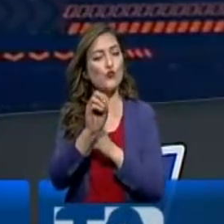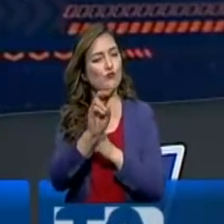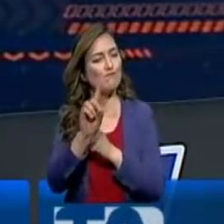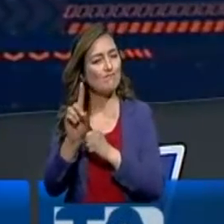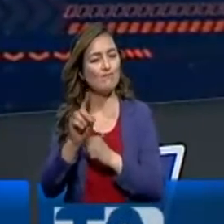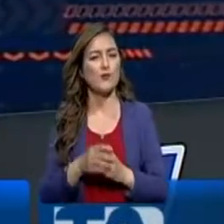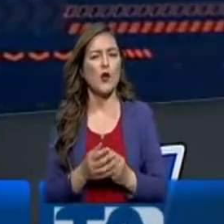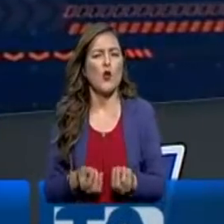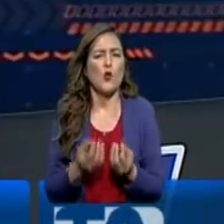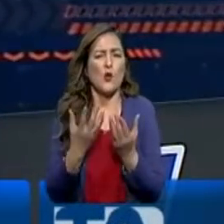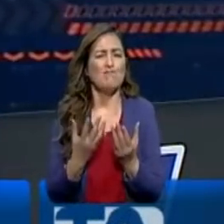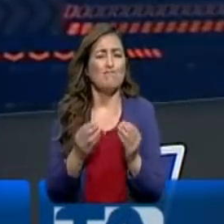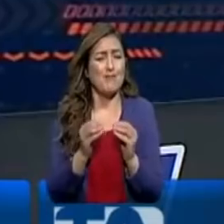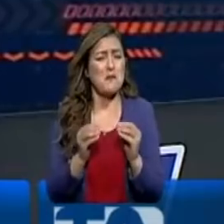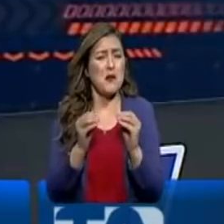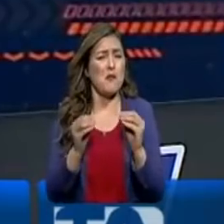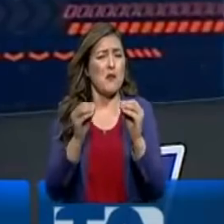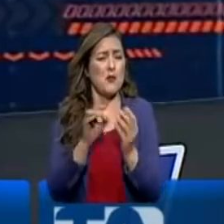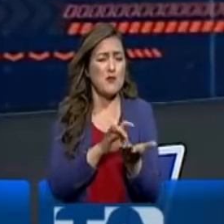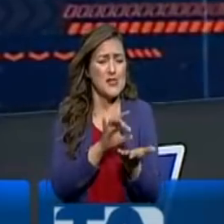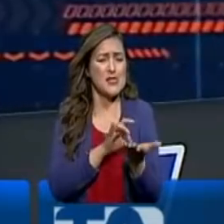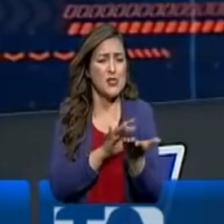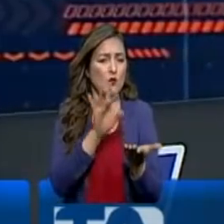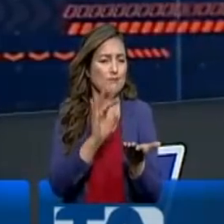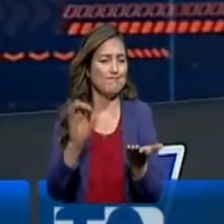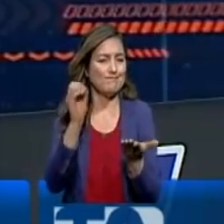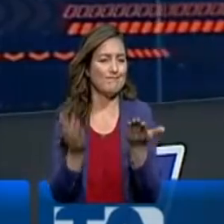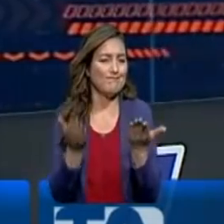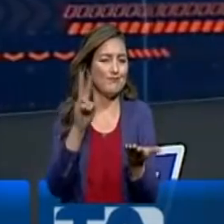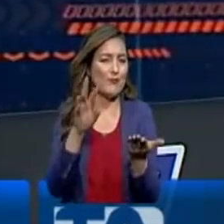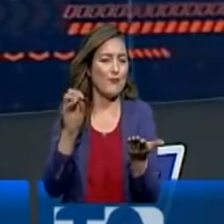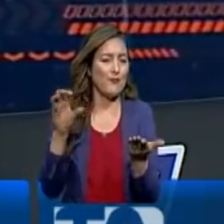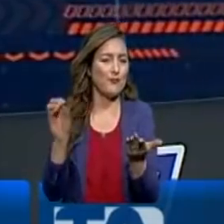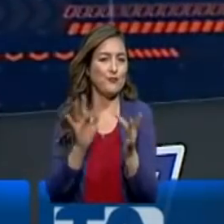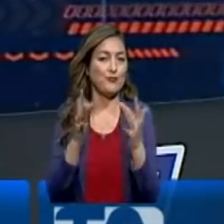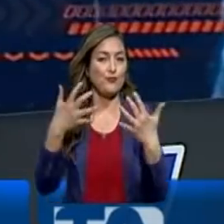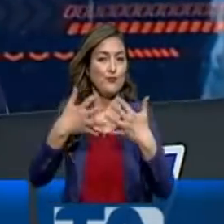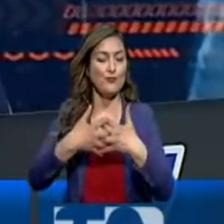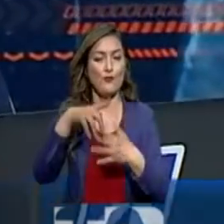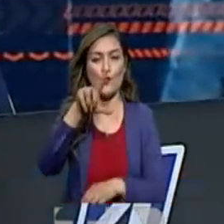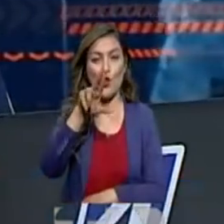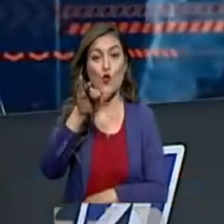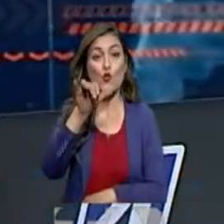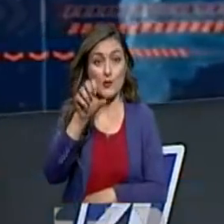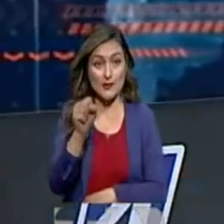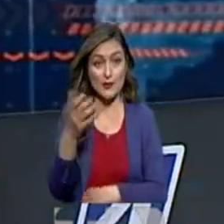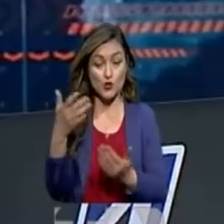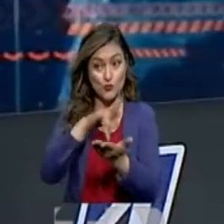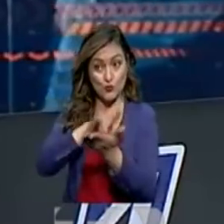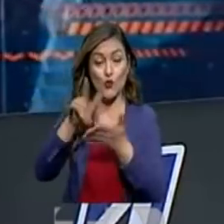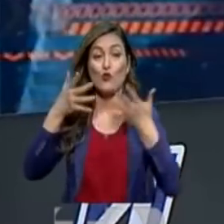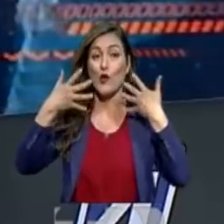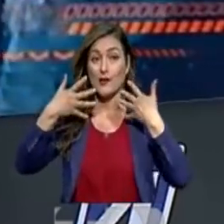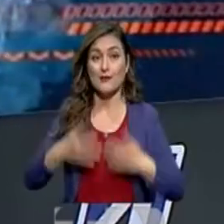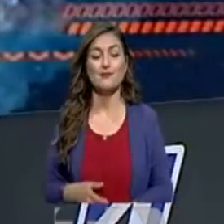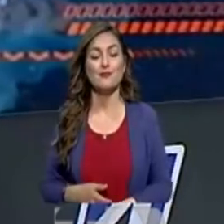compatriotas expulsados ha crecido en un 80% en comparación al 2020. Nos enlazamos con Luisa María Heredia, quien se encuentra en el aeropuerto José Joaquín de